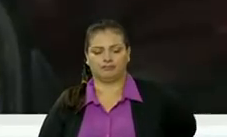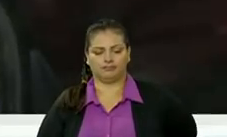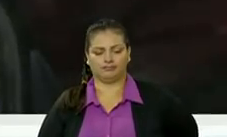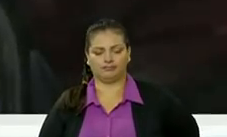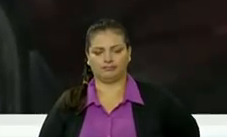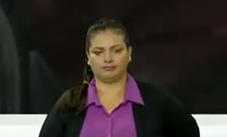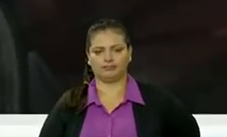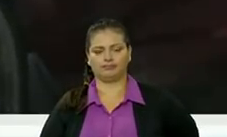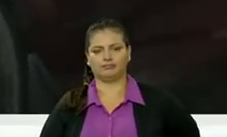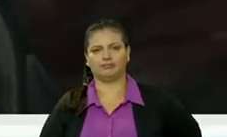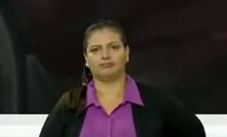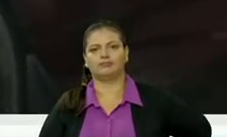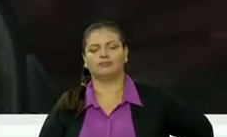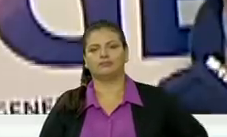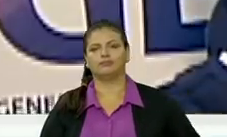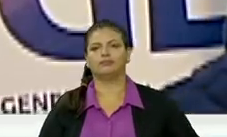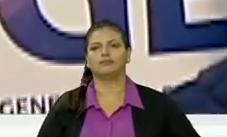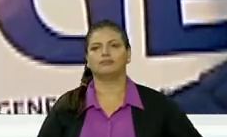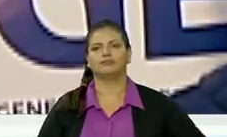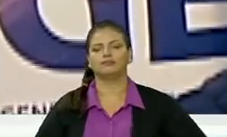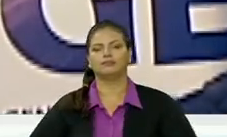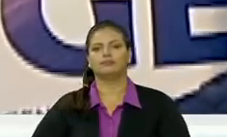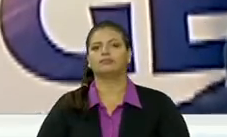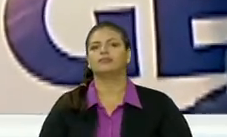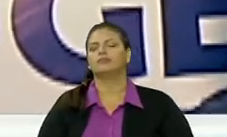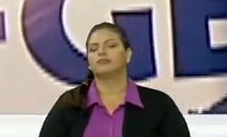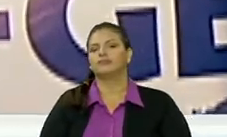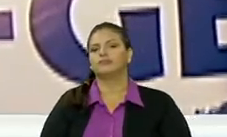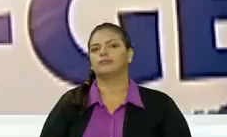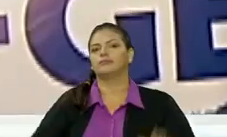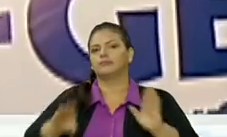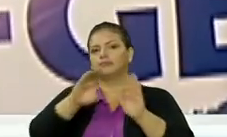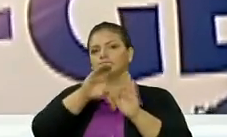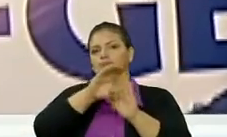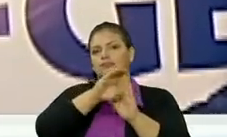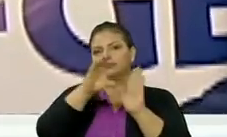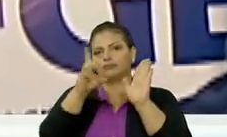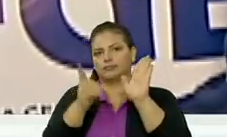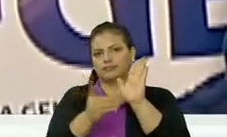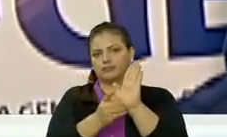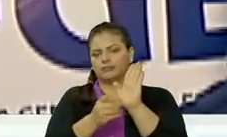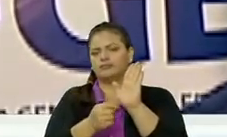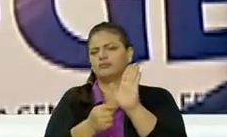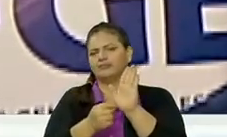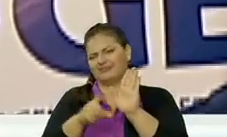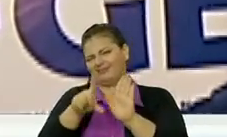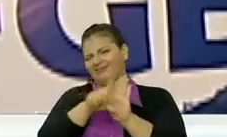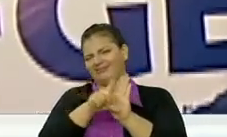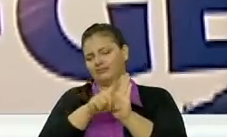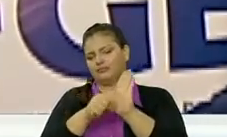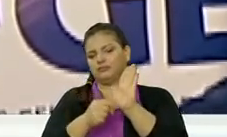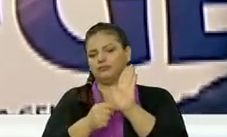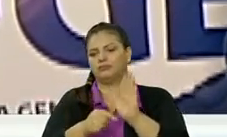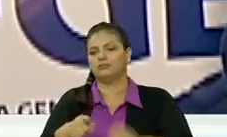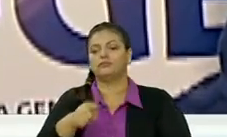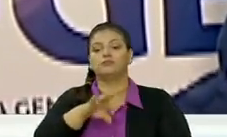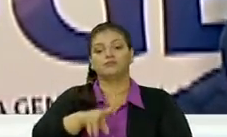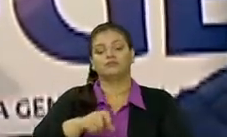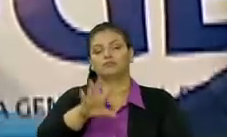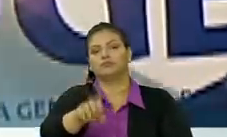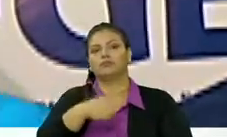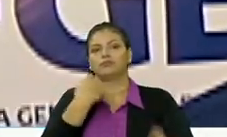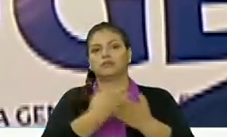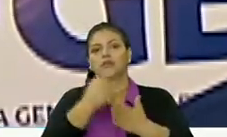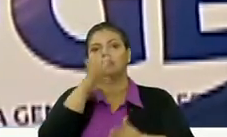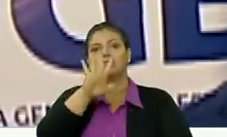la receptación del mismo. El delito de robo, por las circunstancias, tiene una pena de 5 a 7, de acuerdo